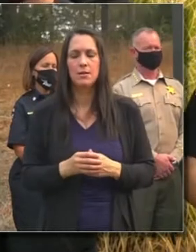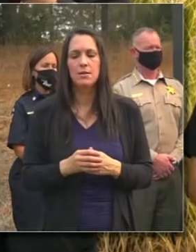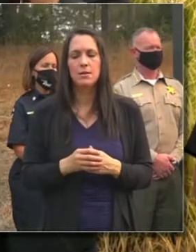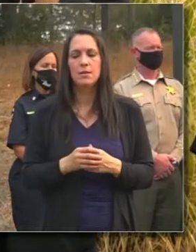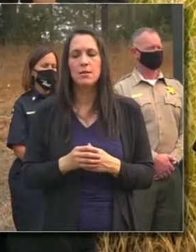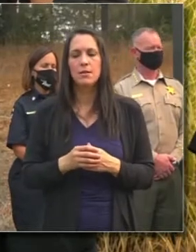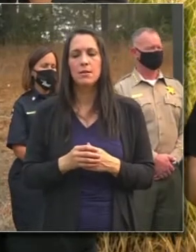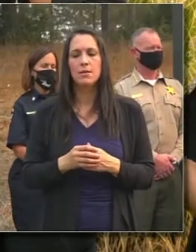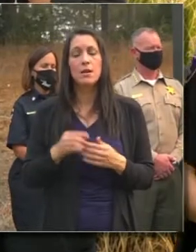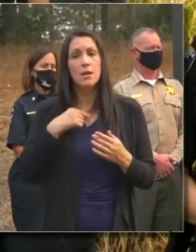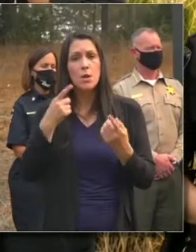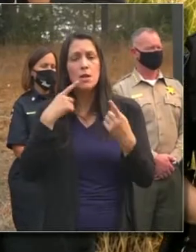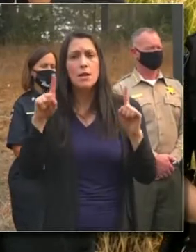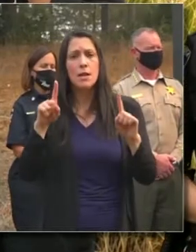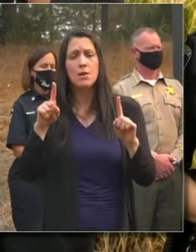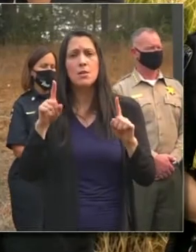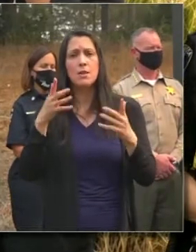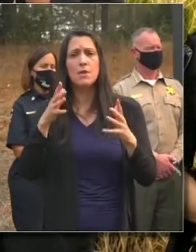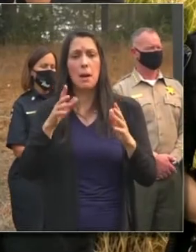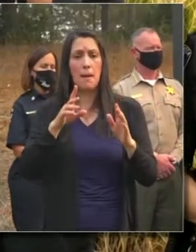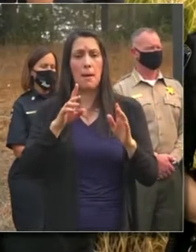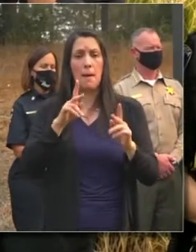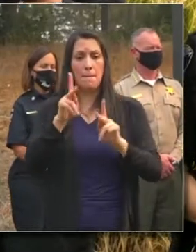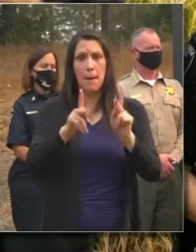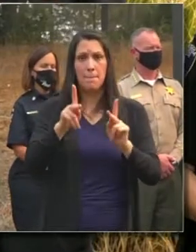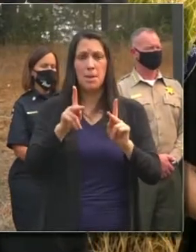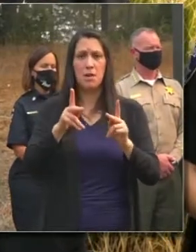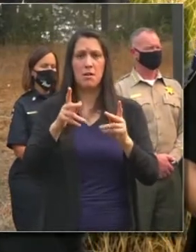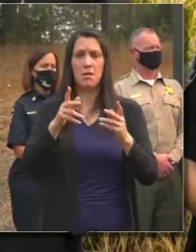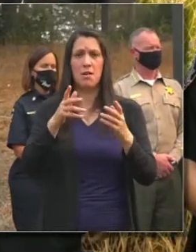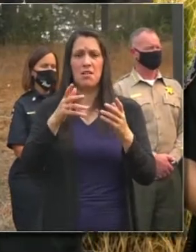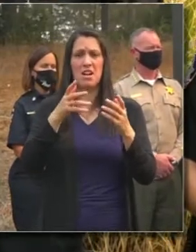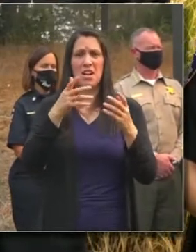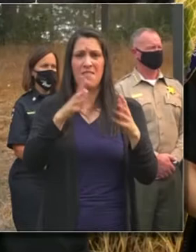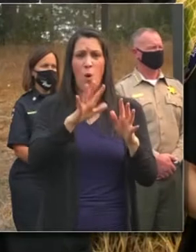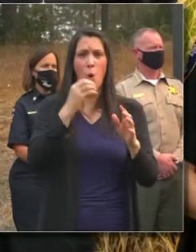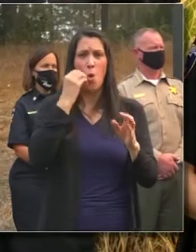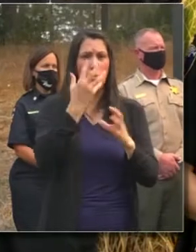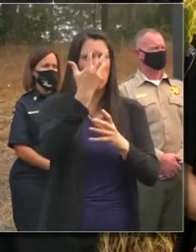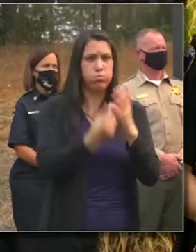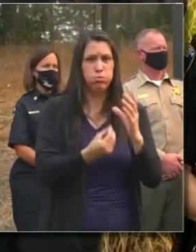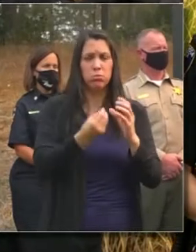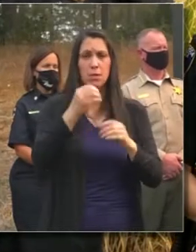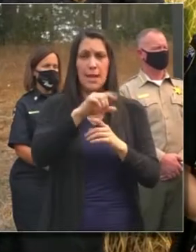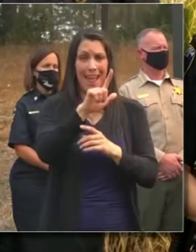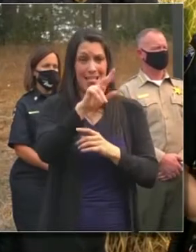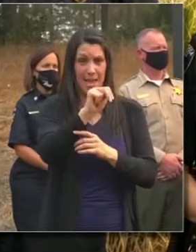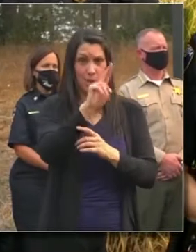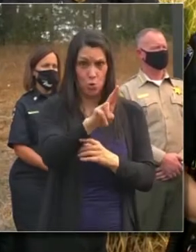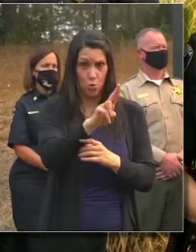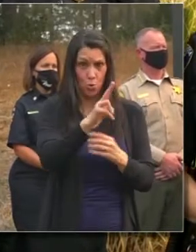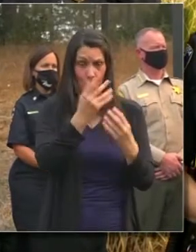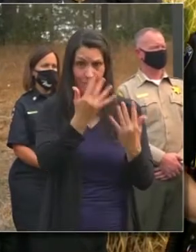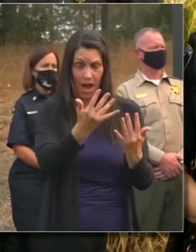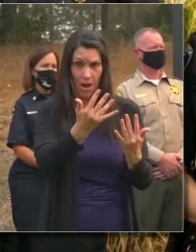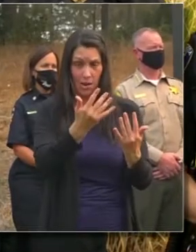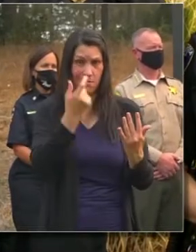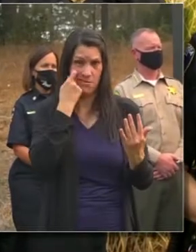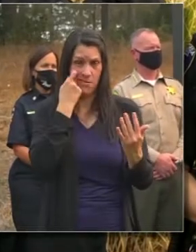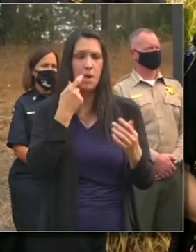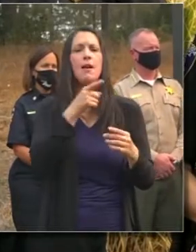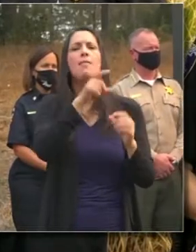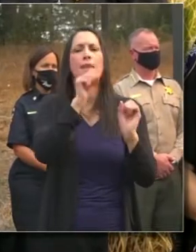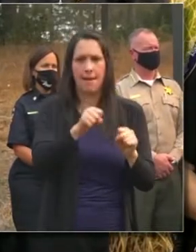que hemos anunciado que individuos que han sufrido pérdidas en el complejo ln pueden pedir